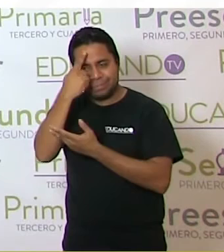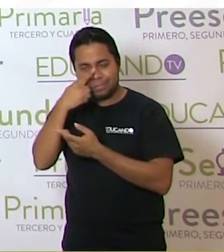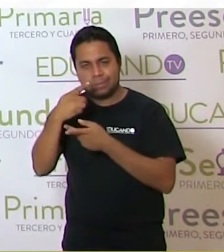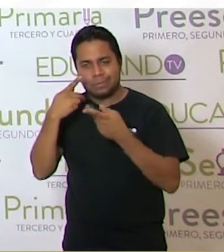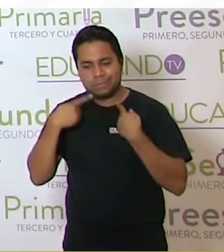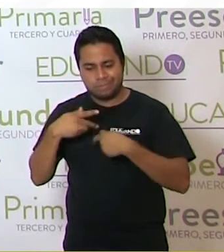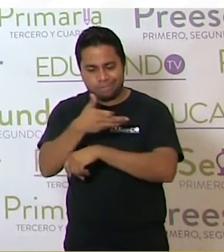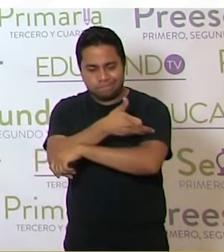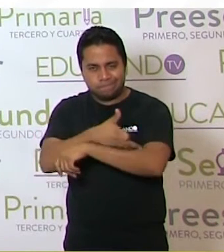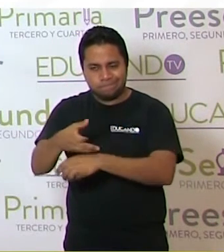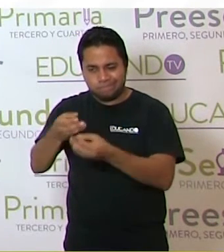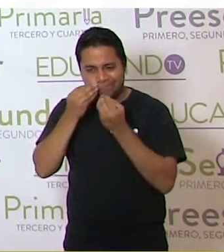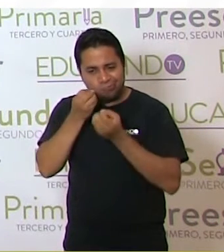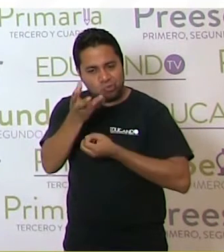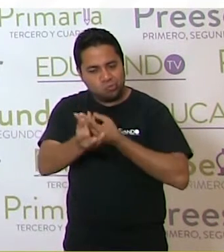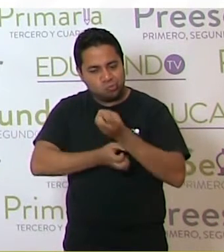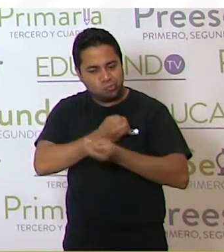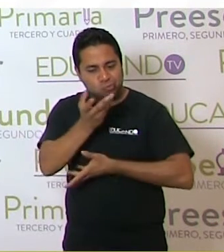personas hambrientas